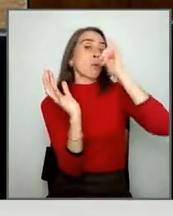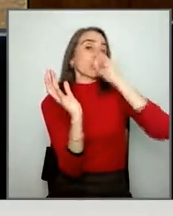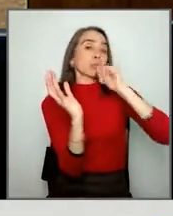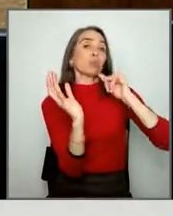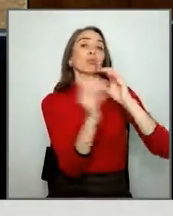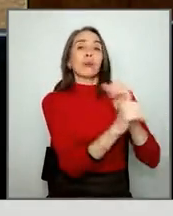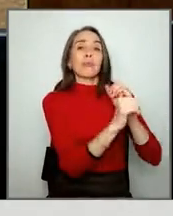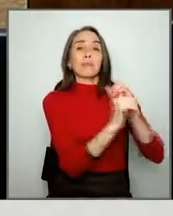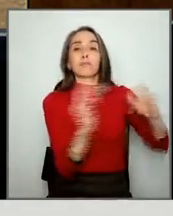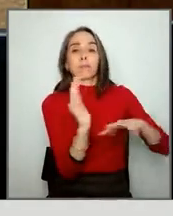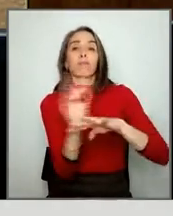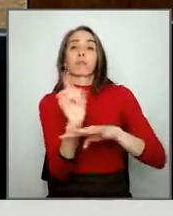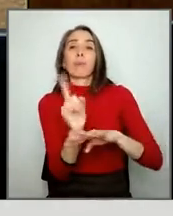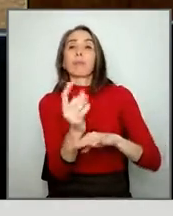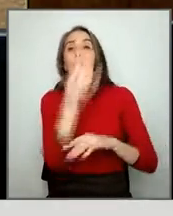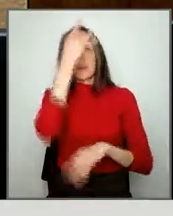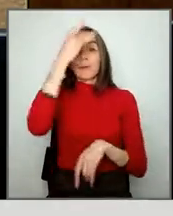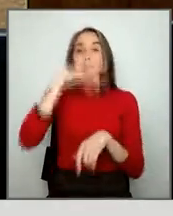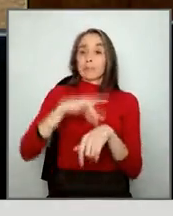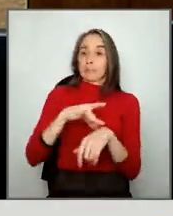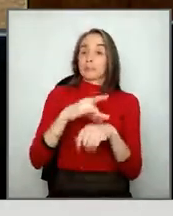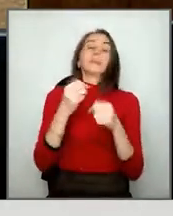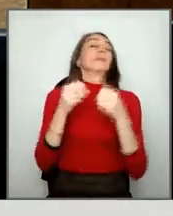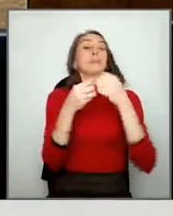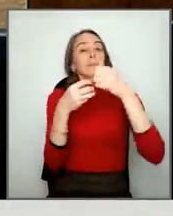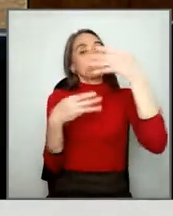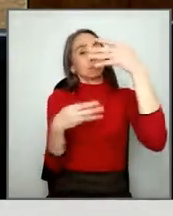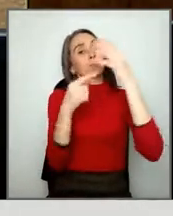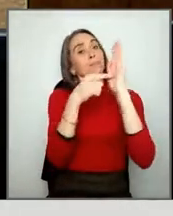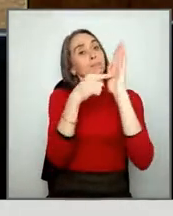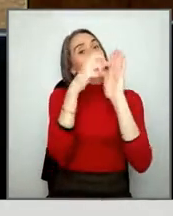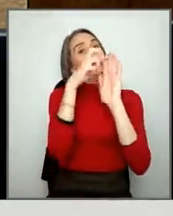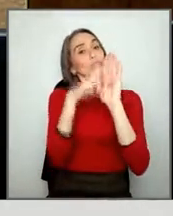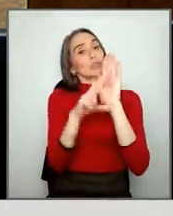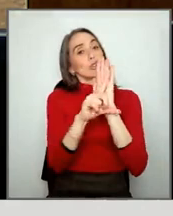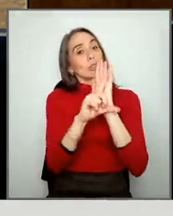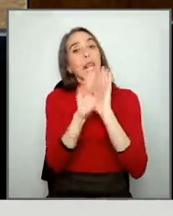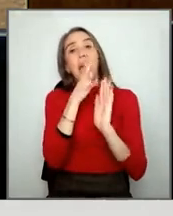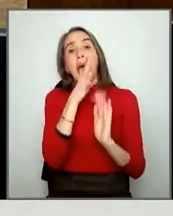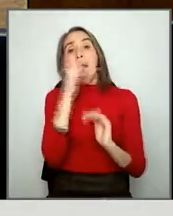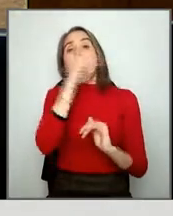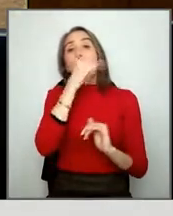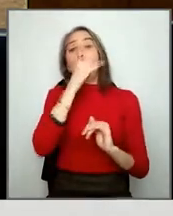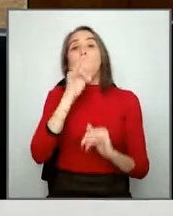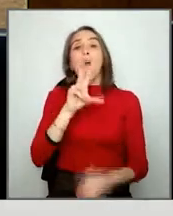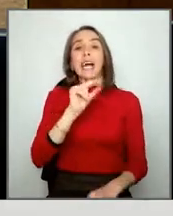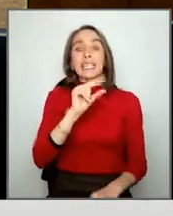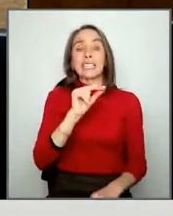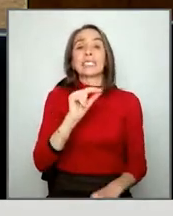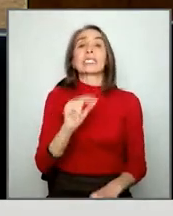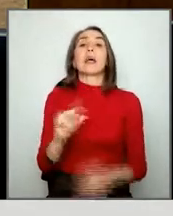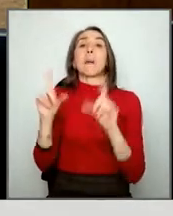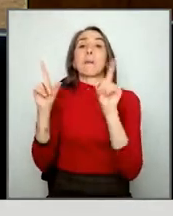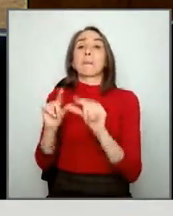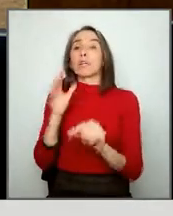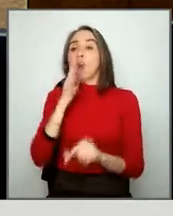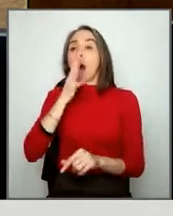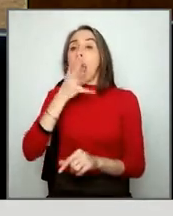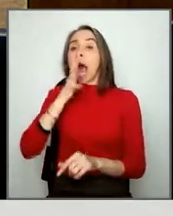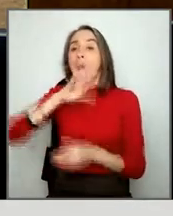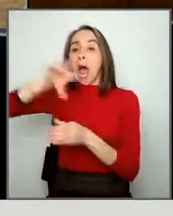proyecto de aguas grises permita reducir el uso del agua potable en un 30% aproximadamente